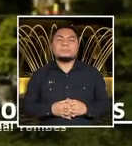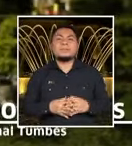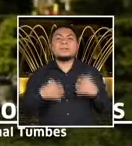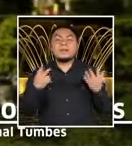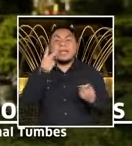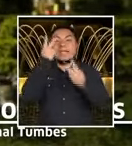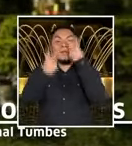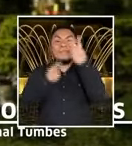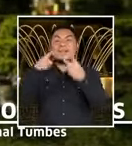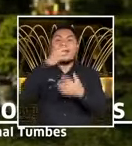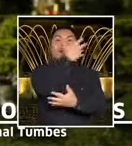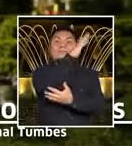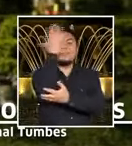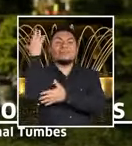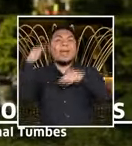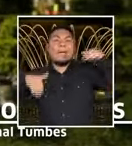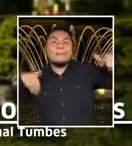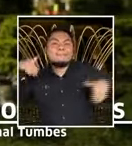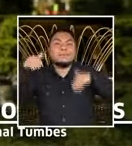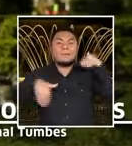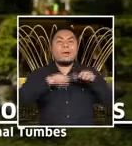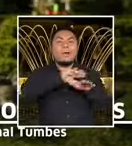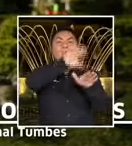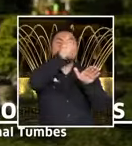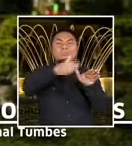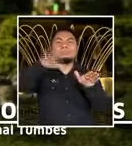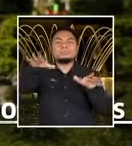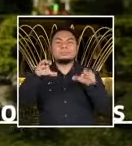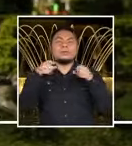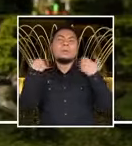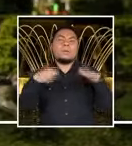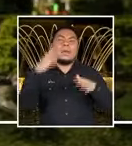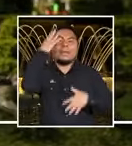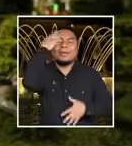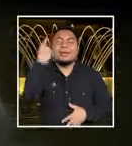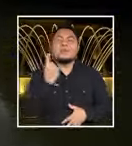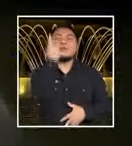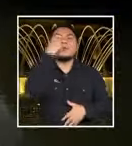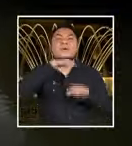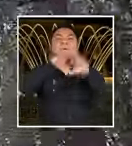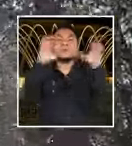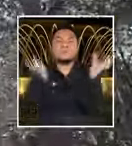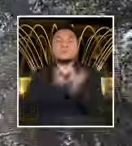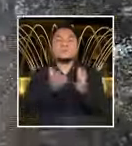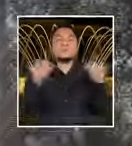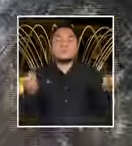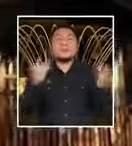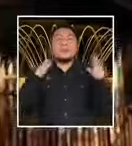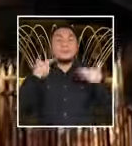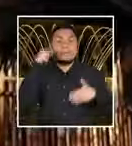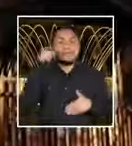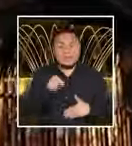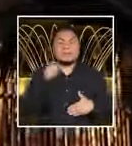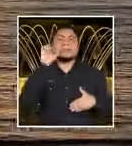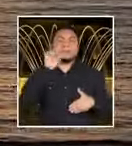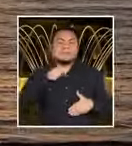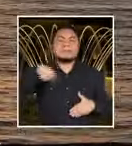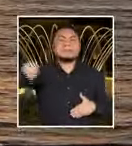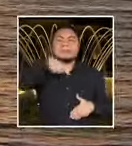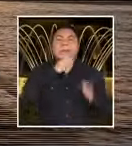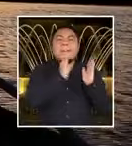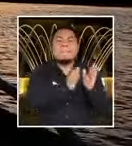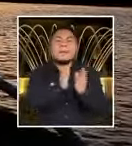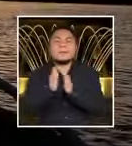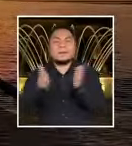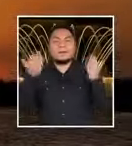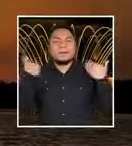Visitar nuestros bosques, playas y manglares es una experiencia única en el mundo. Es por ello que nos estamos